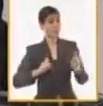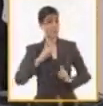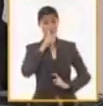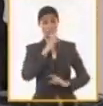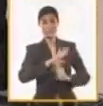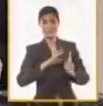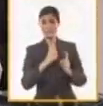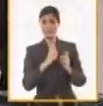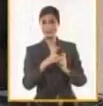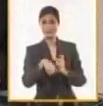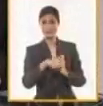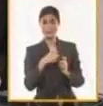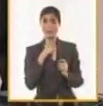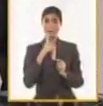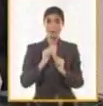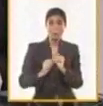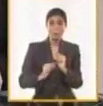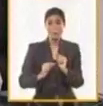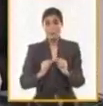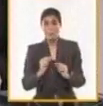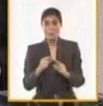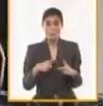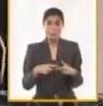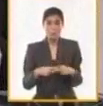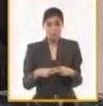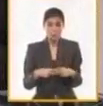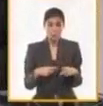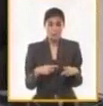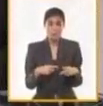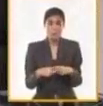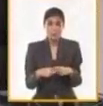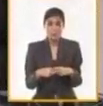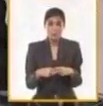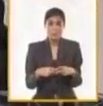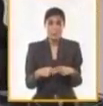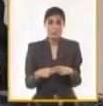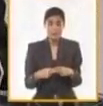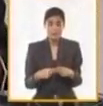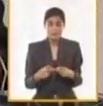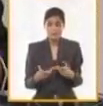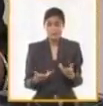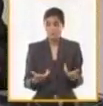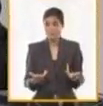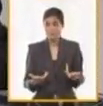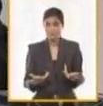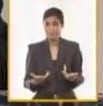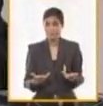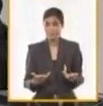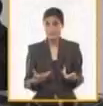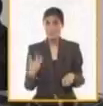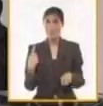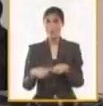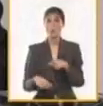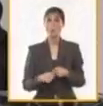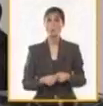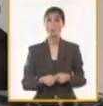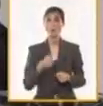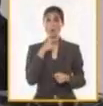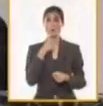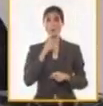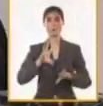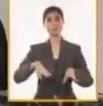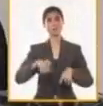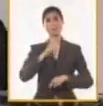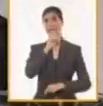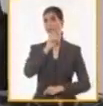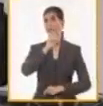con trabas, con con condiciones que por supuesto ellos saben que no son las lógicas para